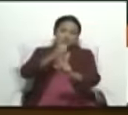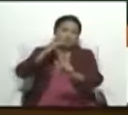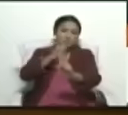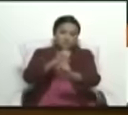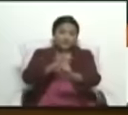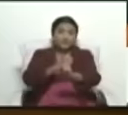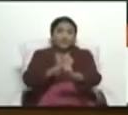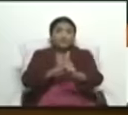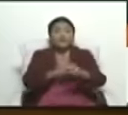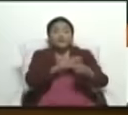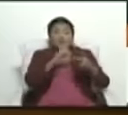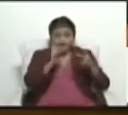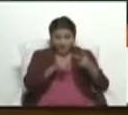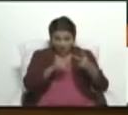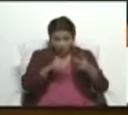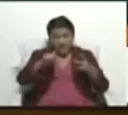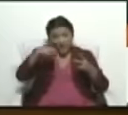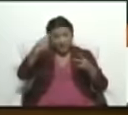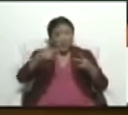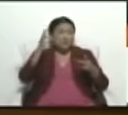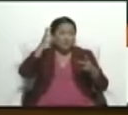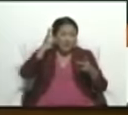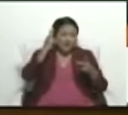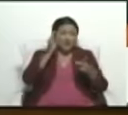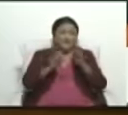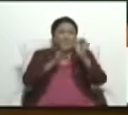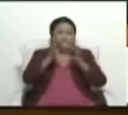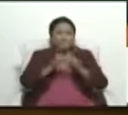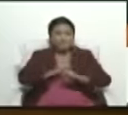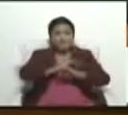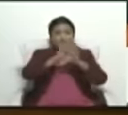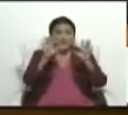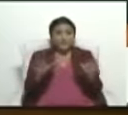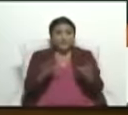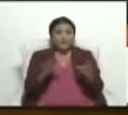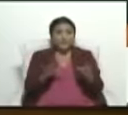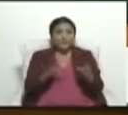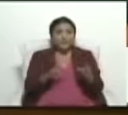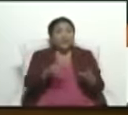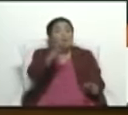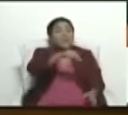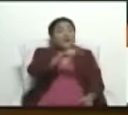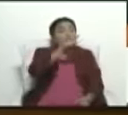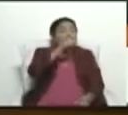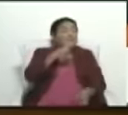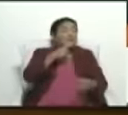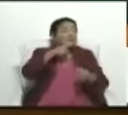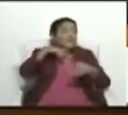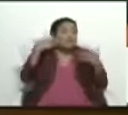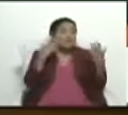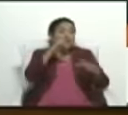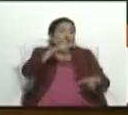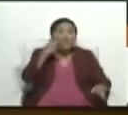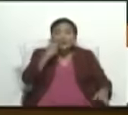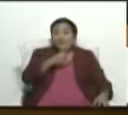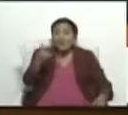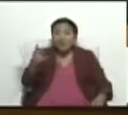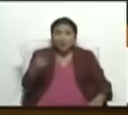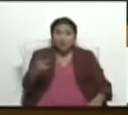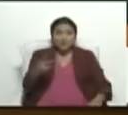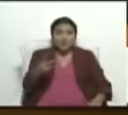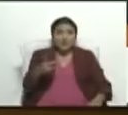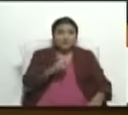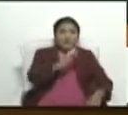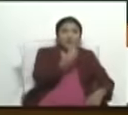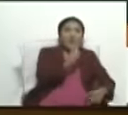Luego, en una segunda aclaración, ella refiere que Canserbero nunca vio eso. Ella lo dijo ella para salir del paso. No, bueno, él